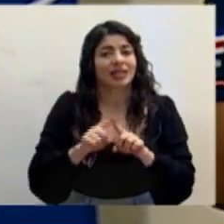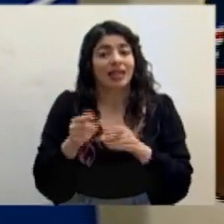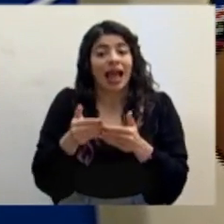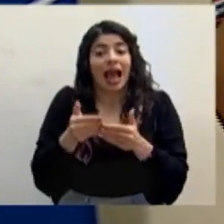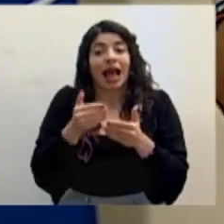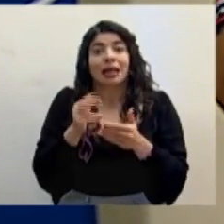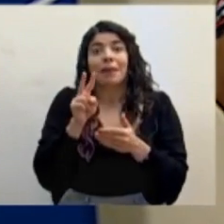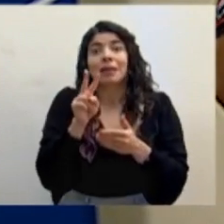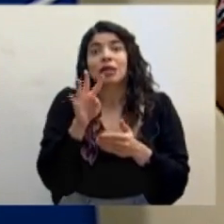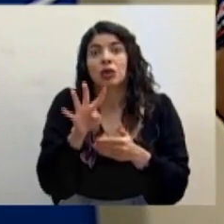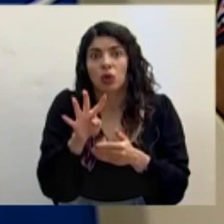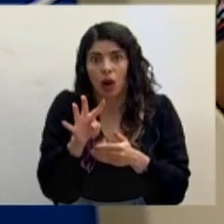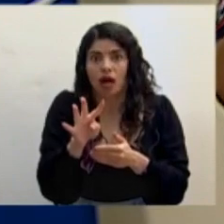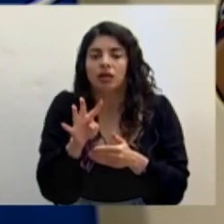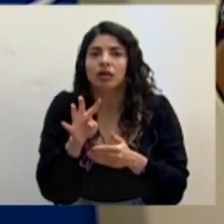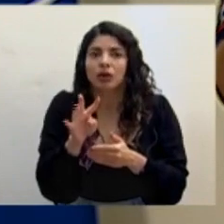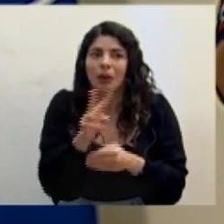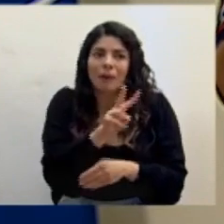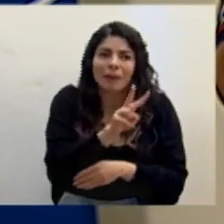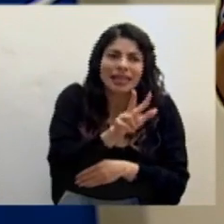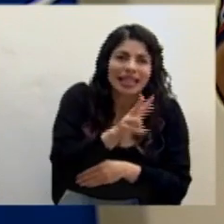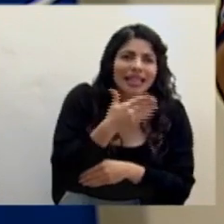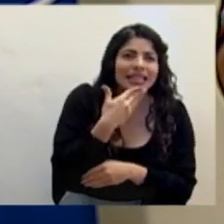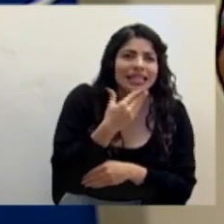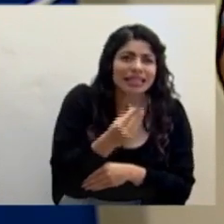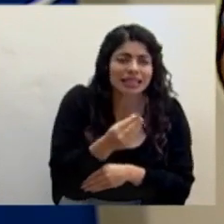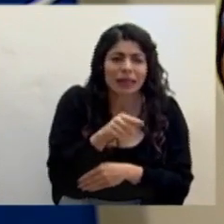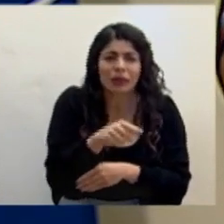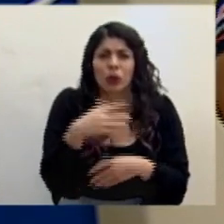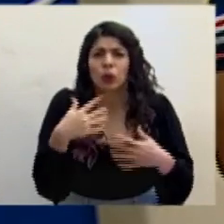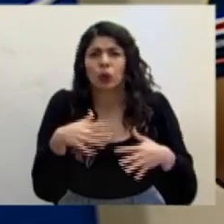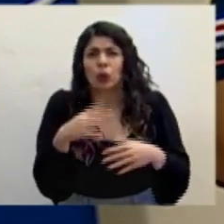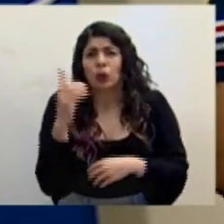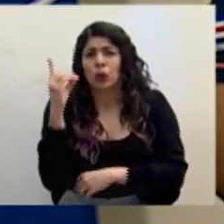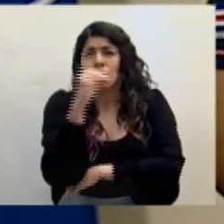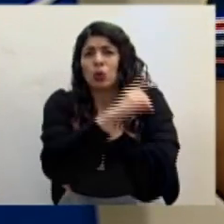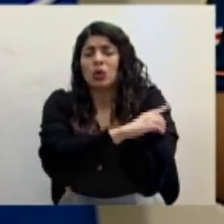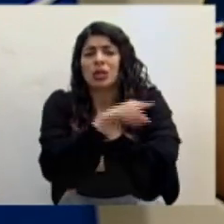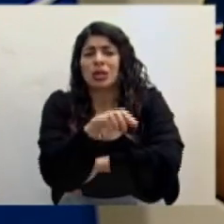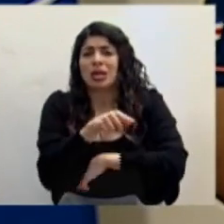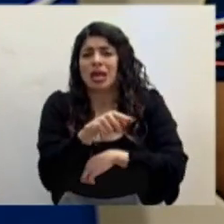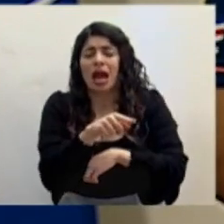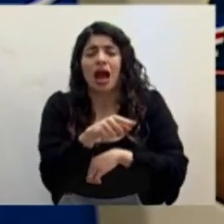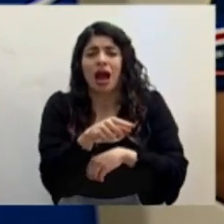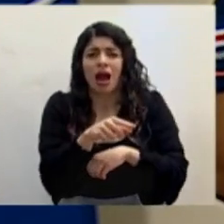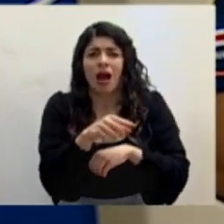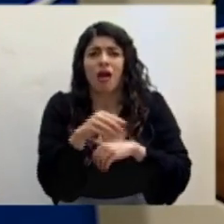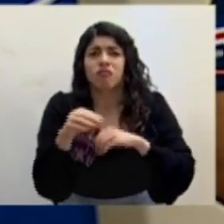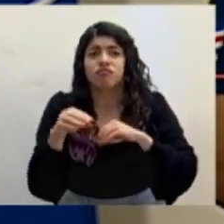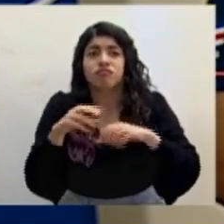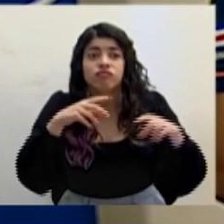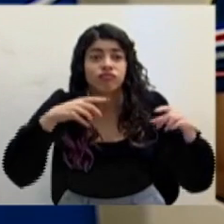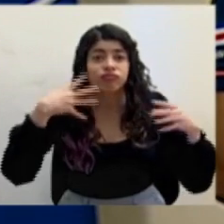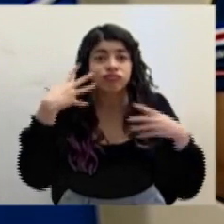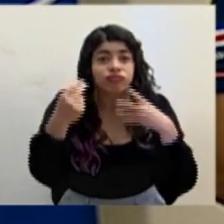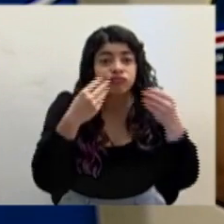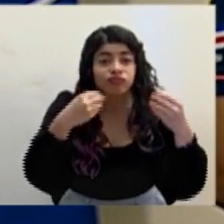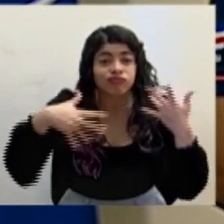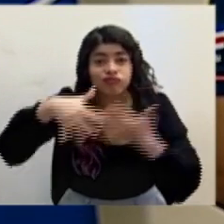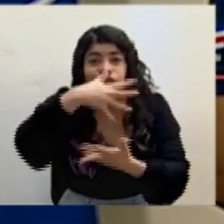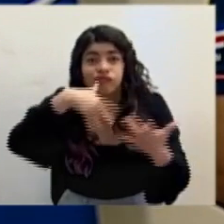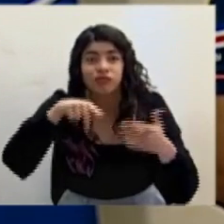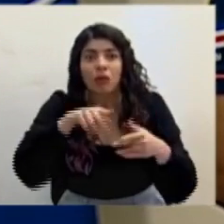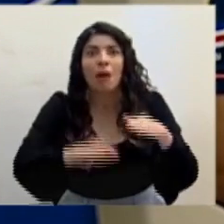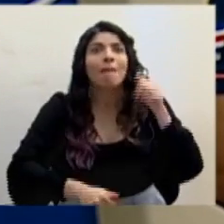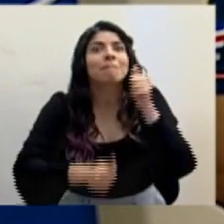previos al 24, sobre todo el 23 de diciembre fue uno de los días que reportó movilidad por encima de lo que teníamos antes de